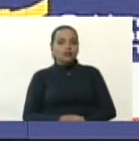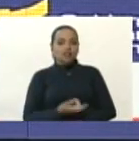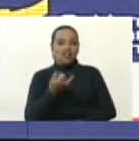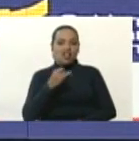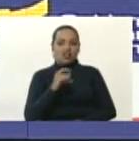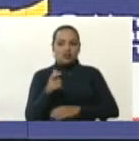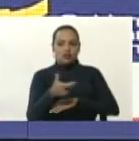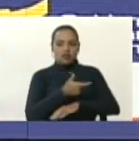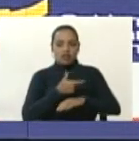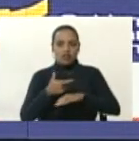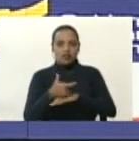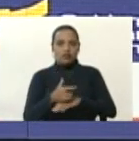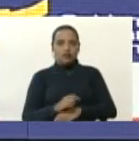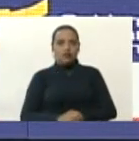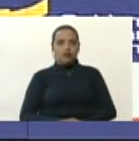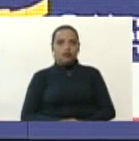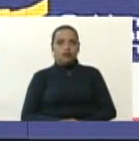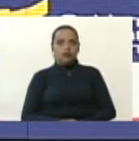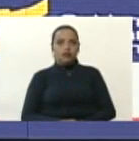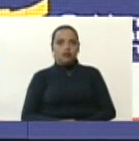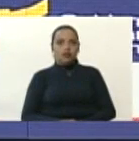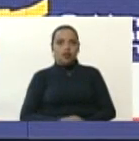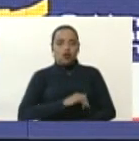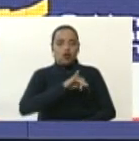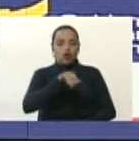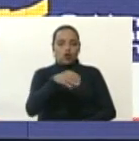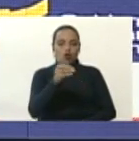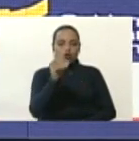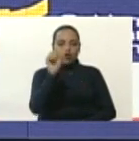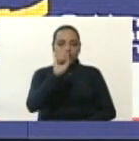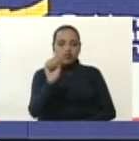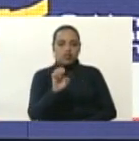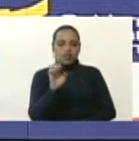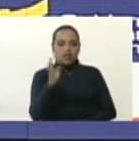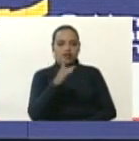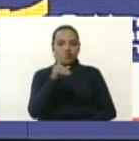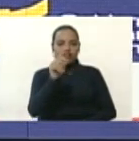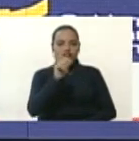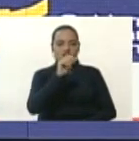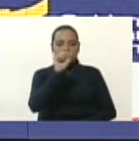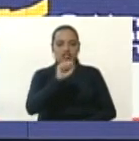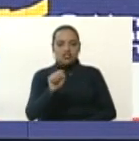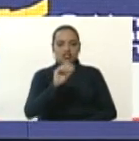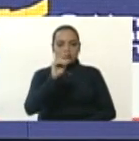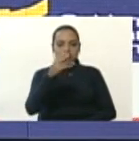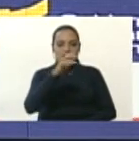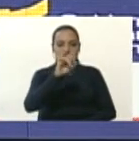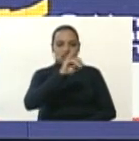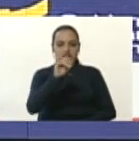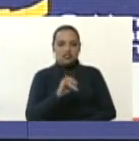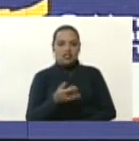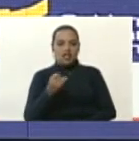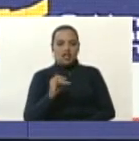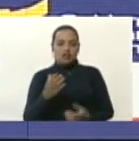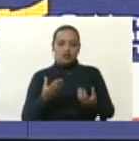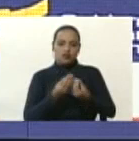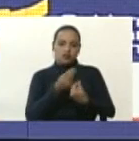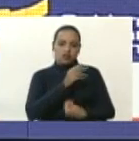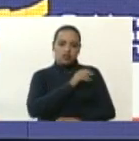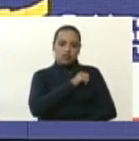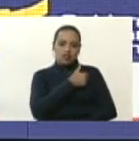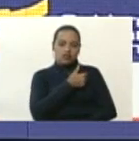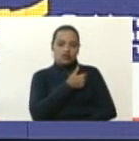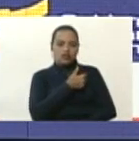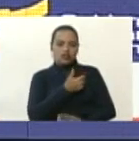gobernador, José Manuel Vázquez. José Vázquez, está junto a la Autoridad Única de Salud del Estado